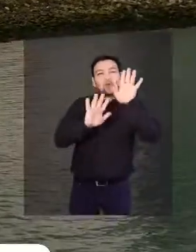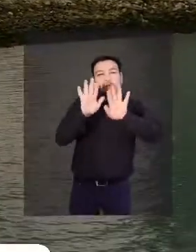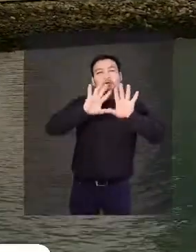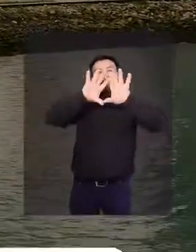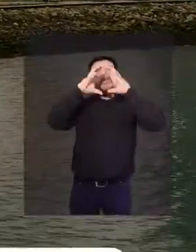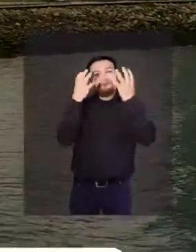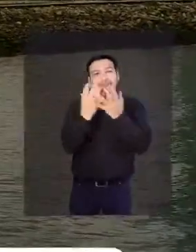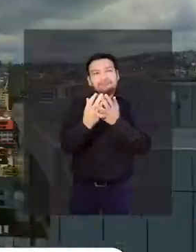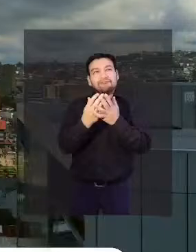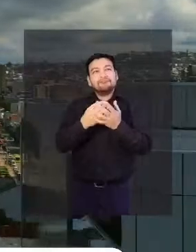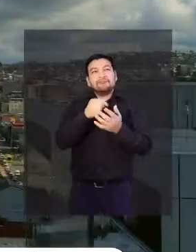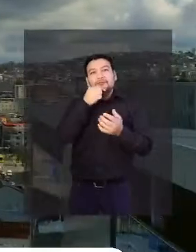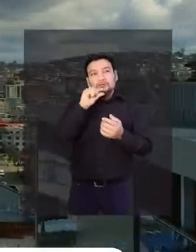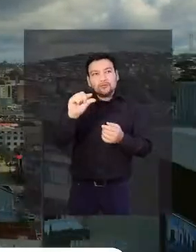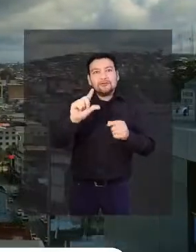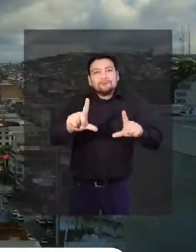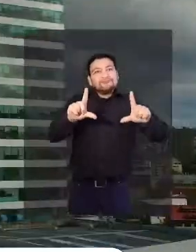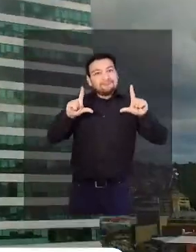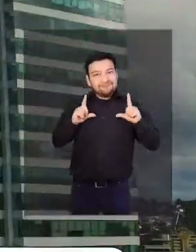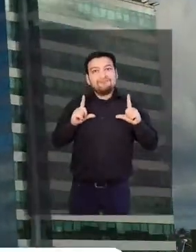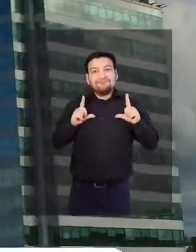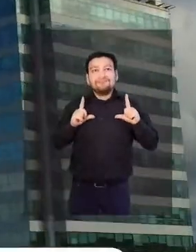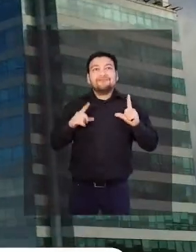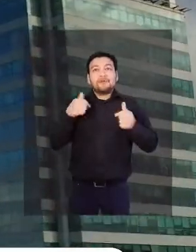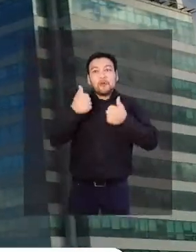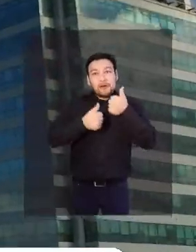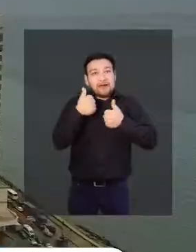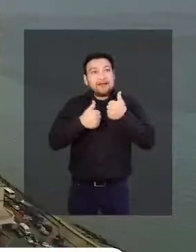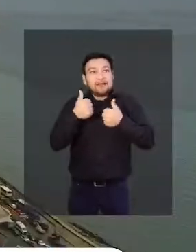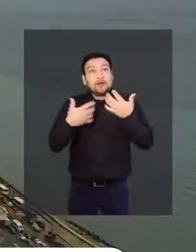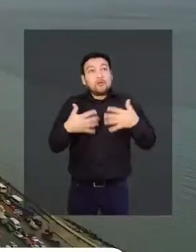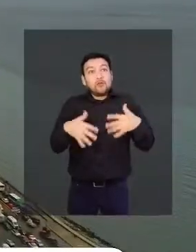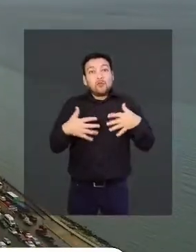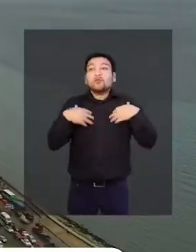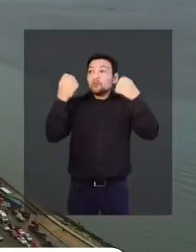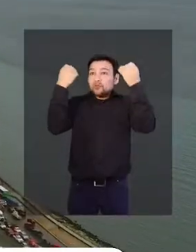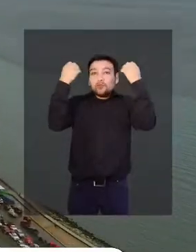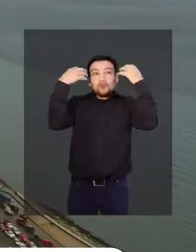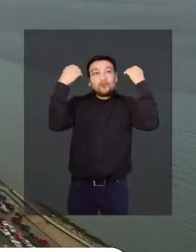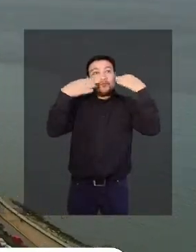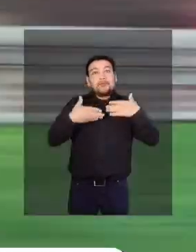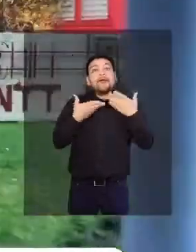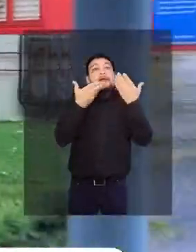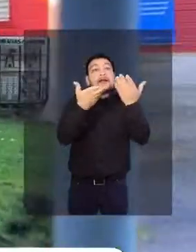región de los lagos ha generado una creciente necesidad de profesionales en la zona.